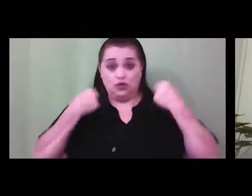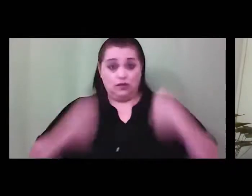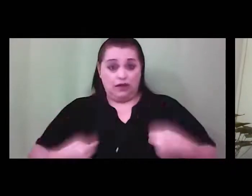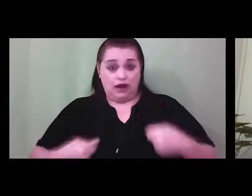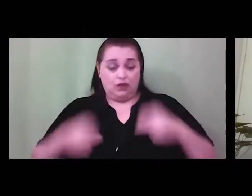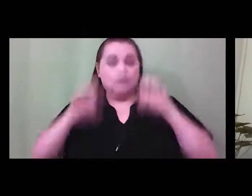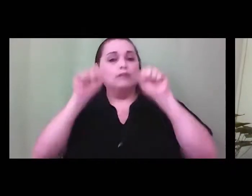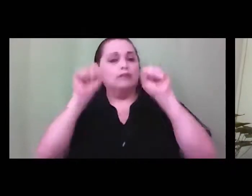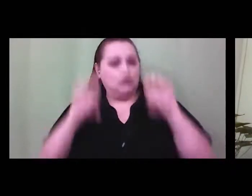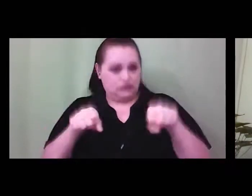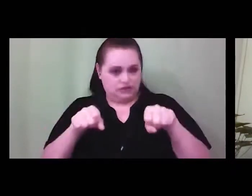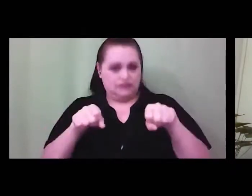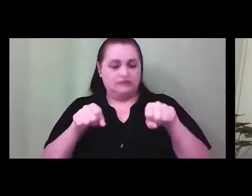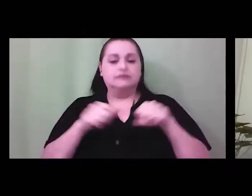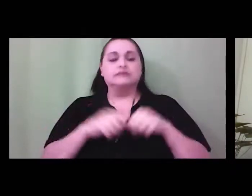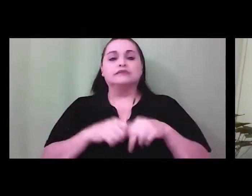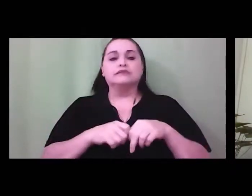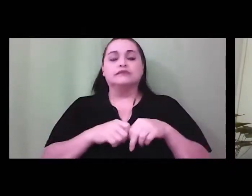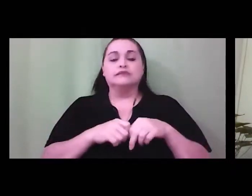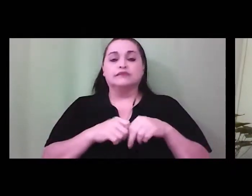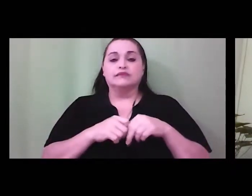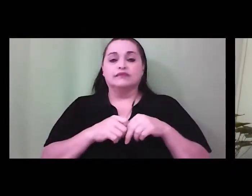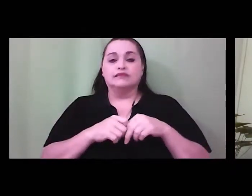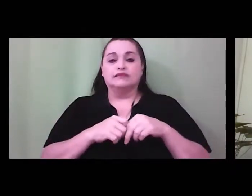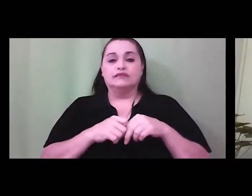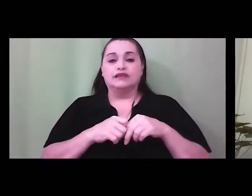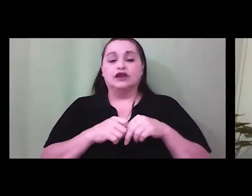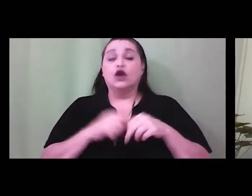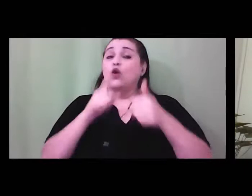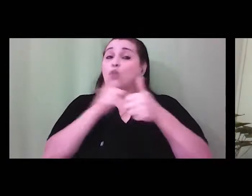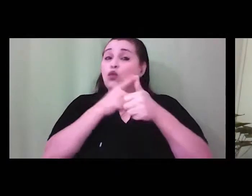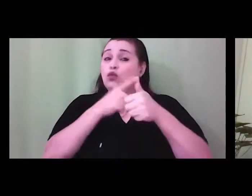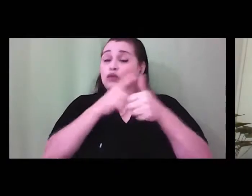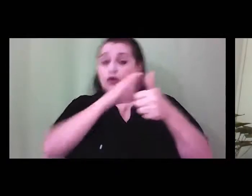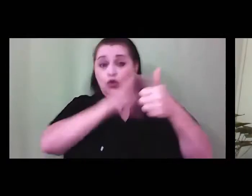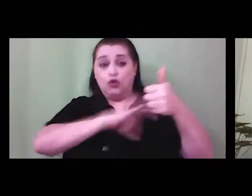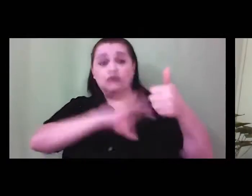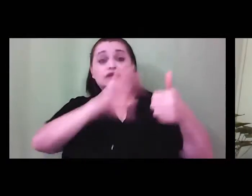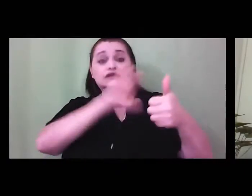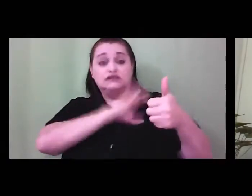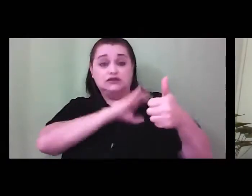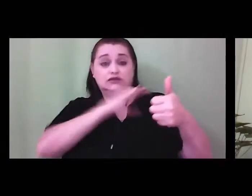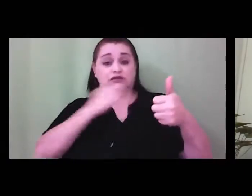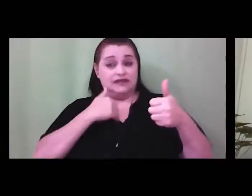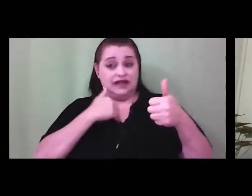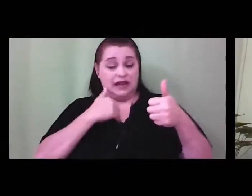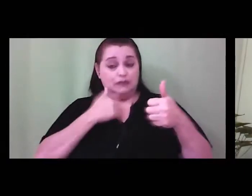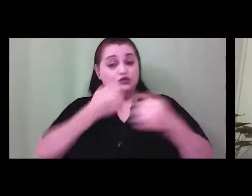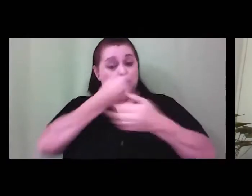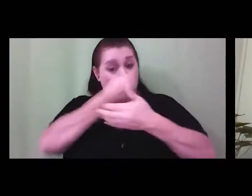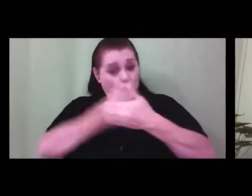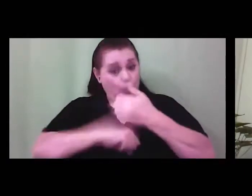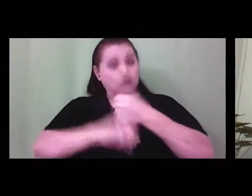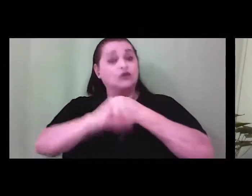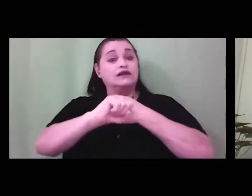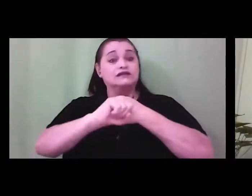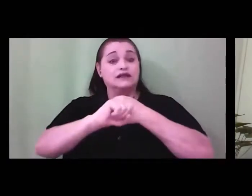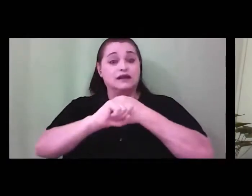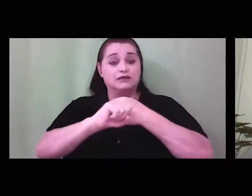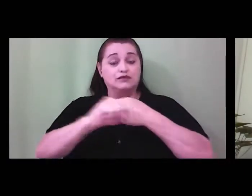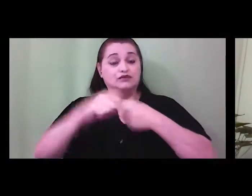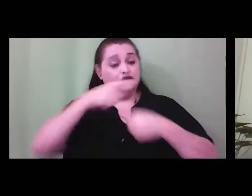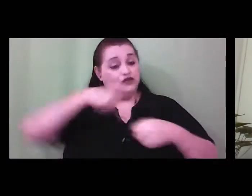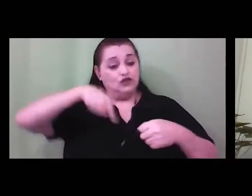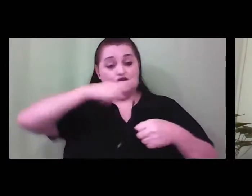posible. Entonces, una de las condiciones que tenemos cuando nacemos, cuando